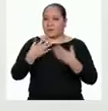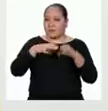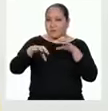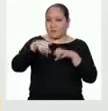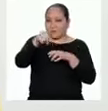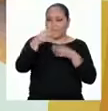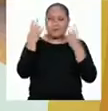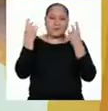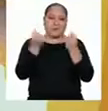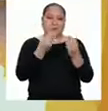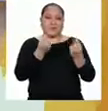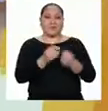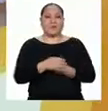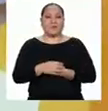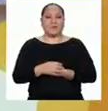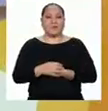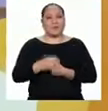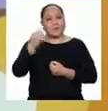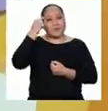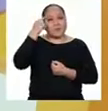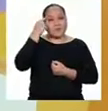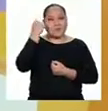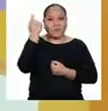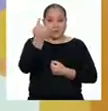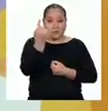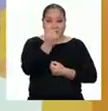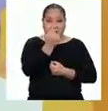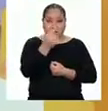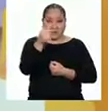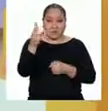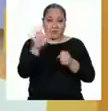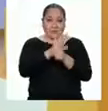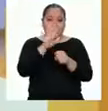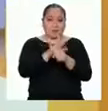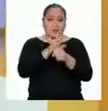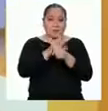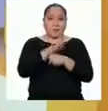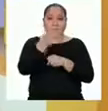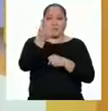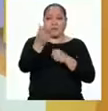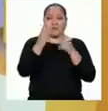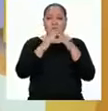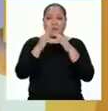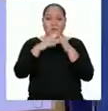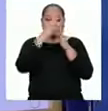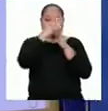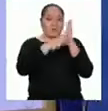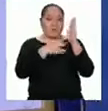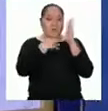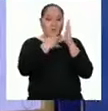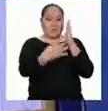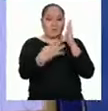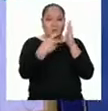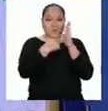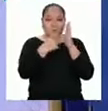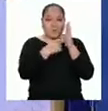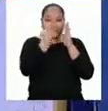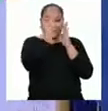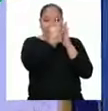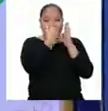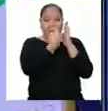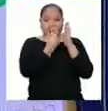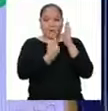realizar rápidamente. ¿Qué les parece si cada uno llena por su cuenta el cuadro de frecuencias para